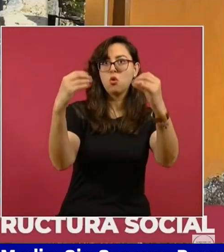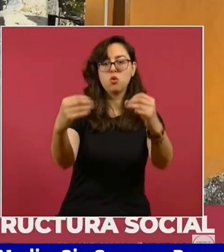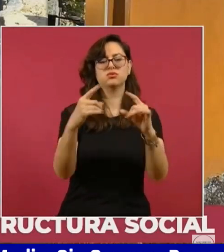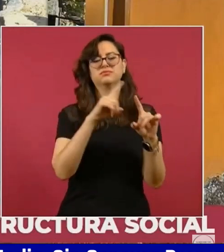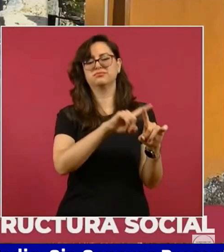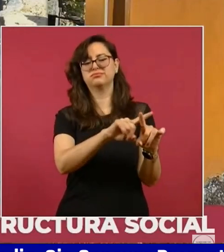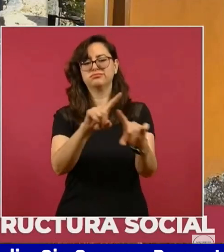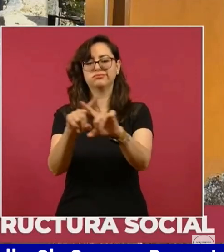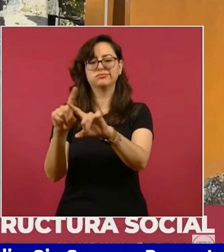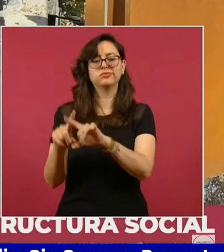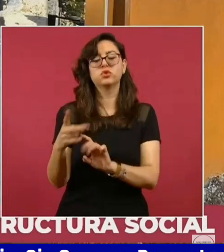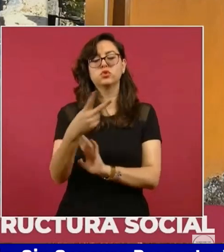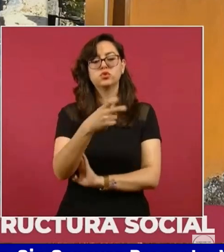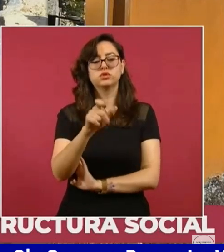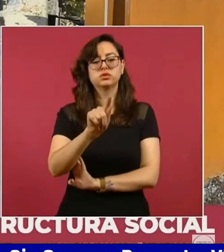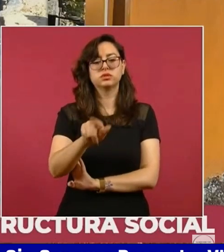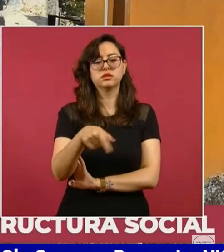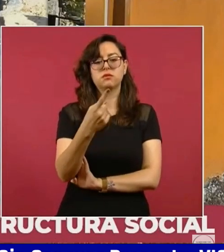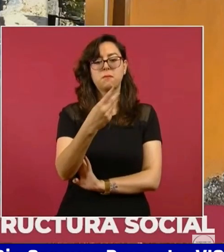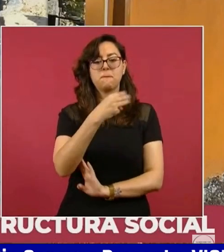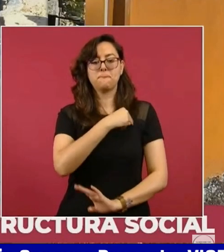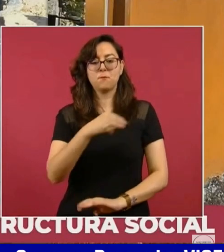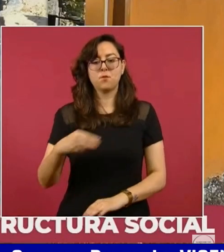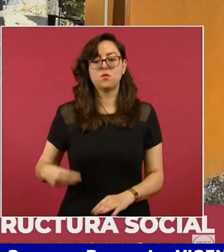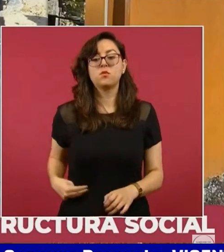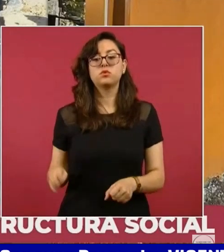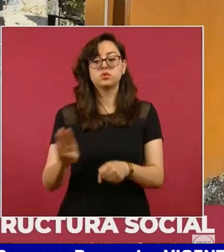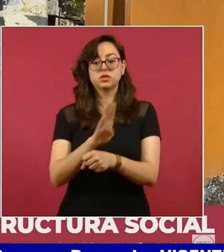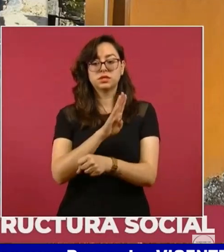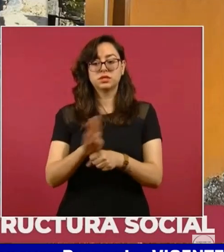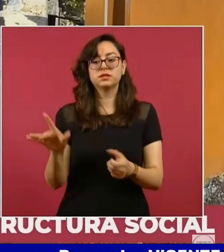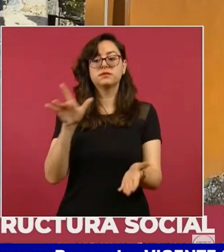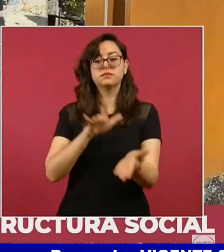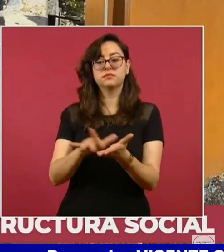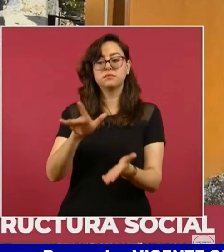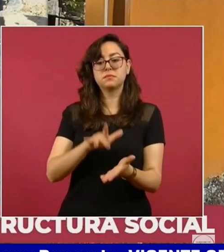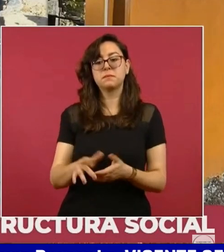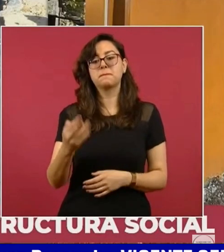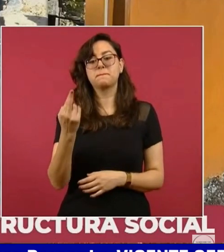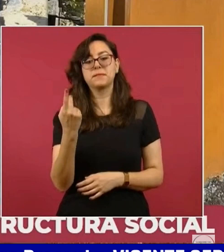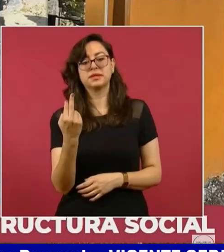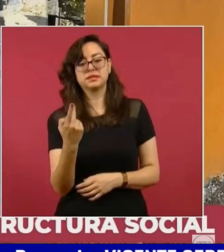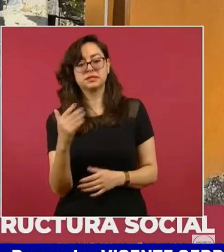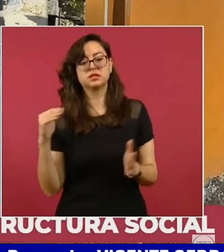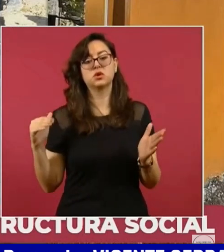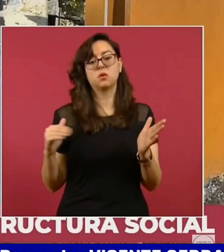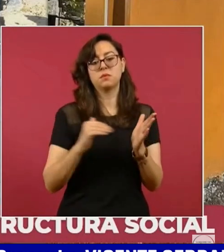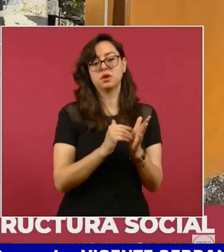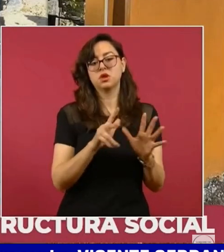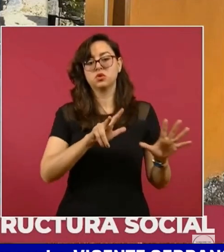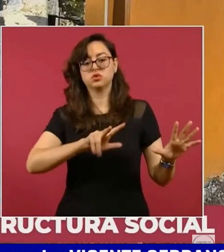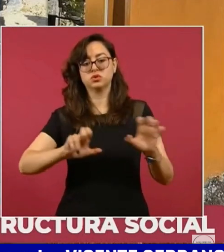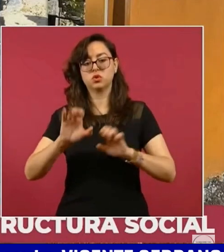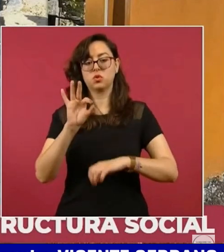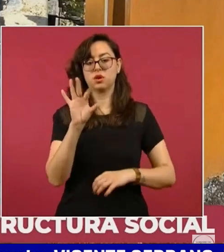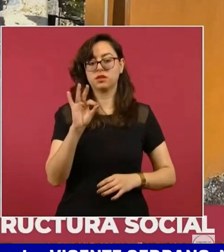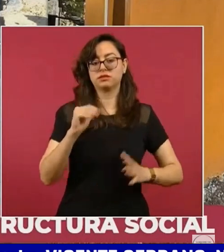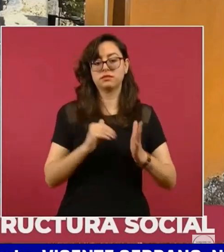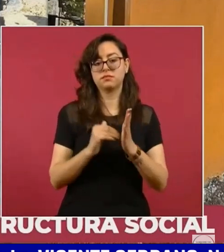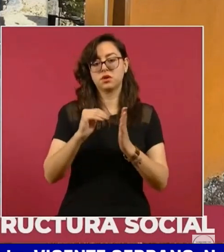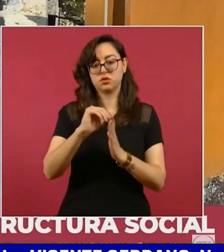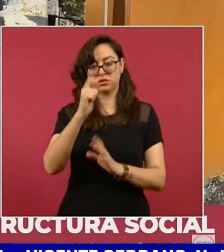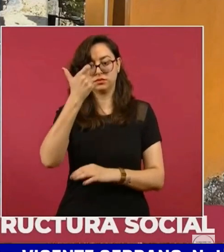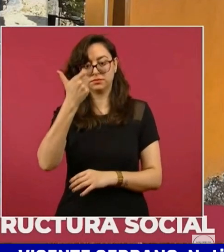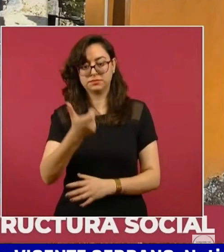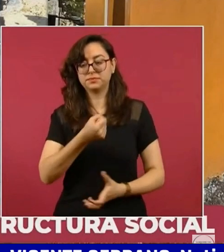se beneficia a 271 municipios de la región con una inversión de 25 mil 840 millones de pesos.